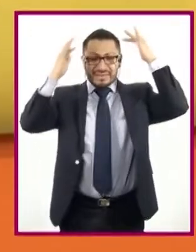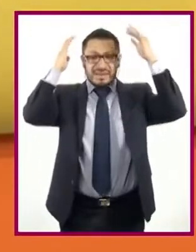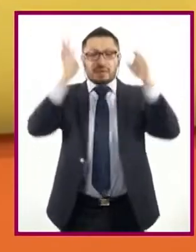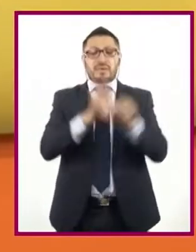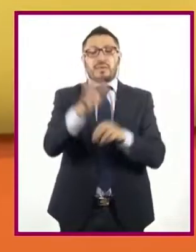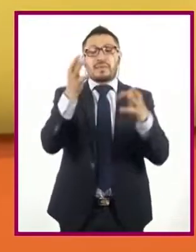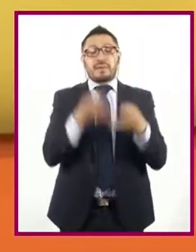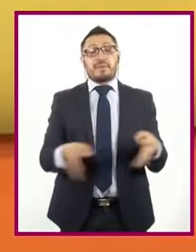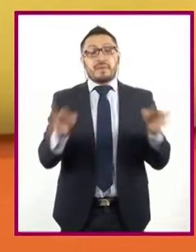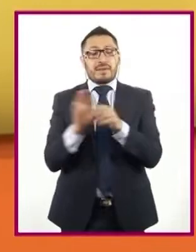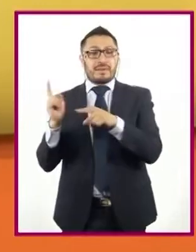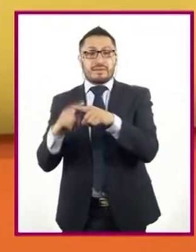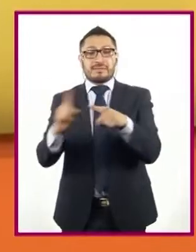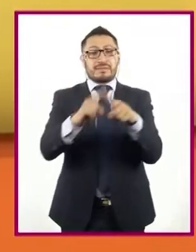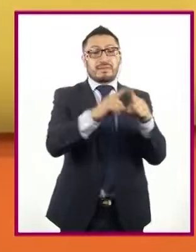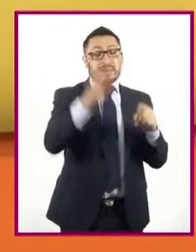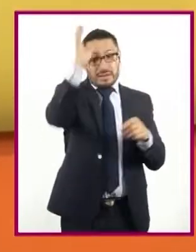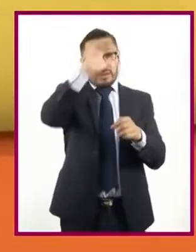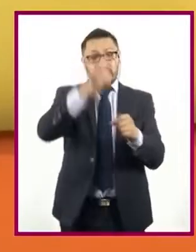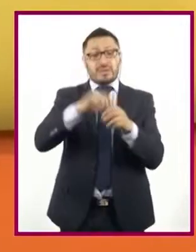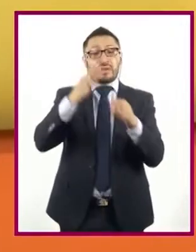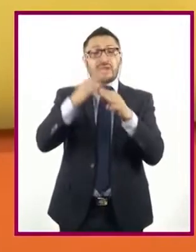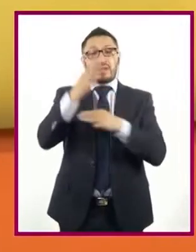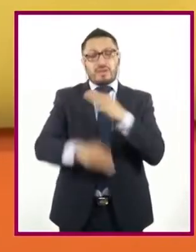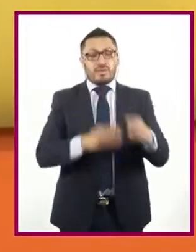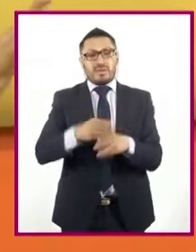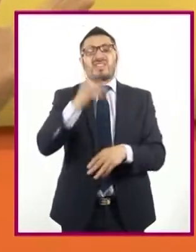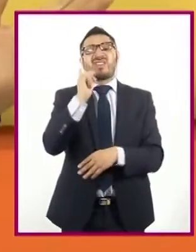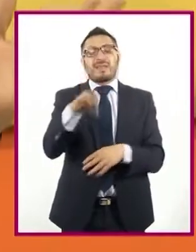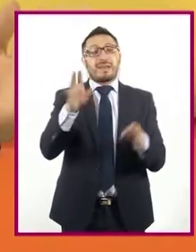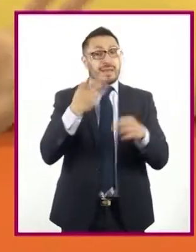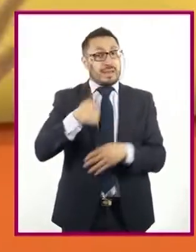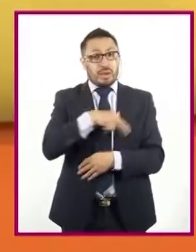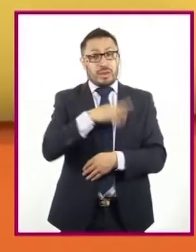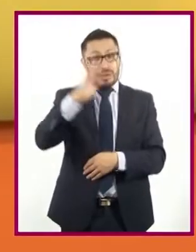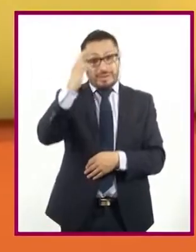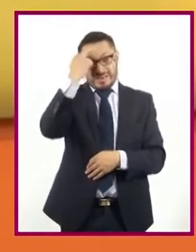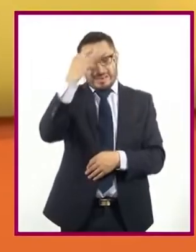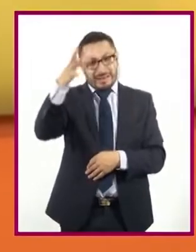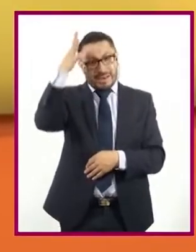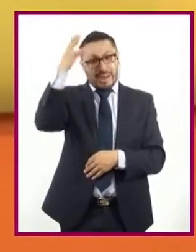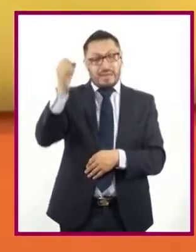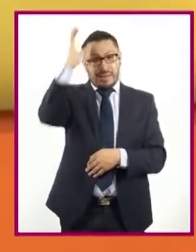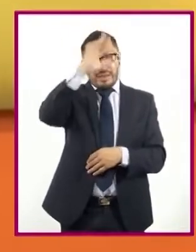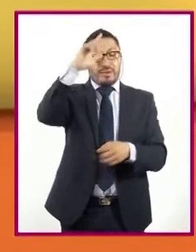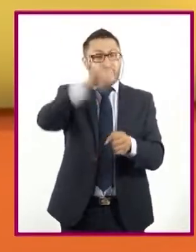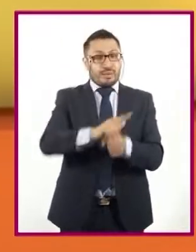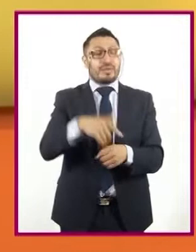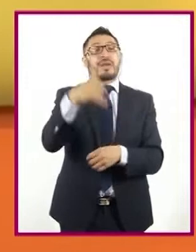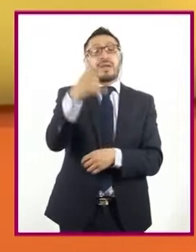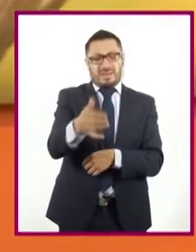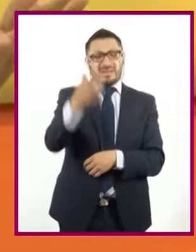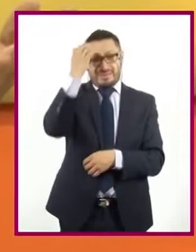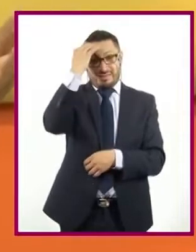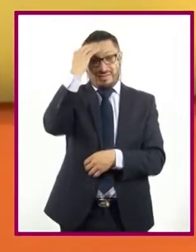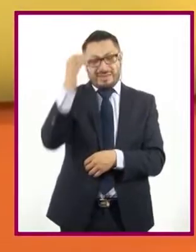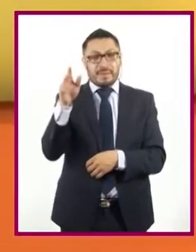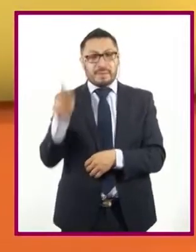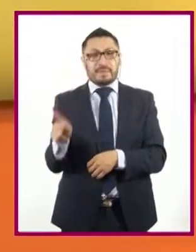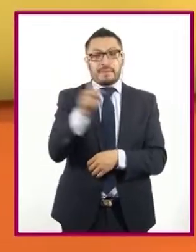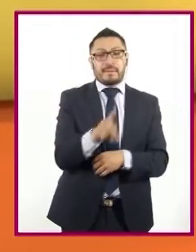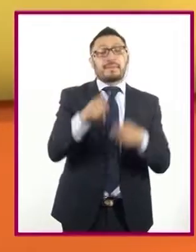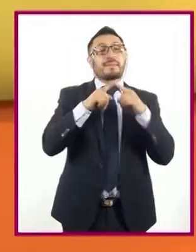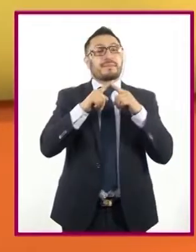diversidad cultural en el mundo. Es decir, que recordaremos el concepto de cultura y conoceremos semejanzas y